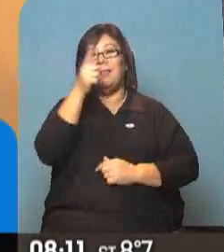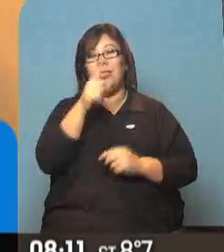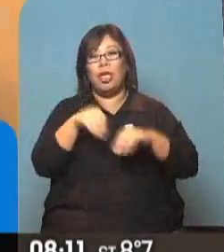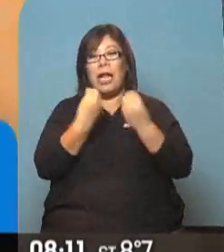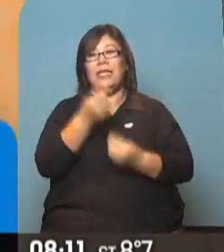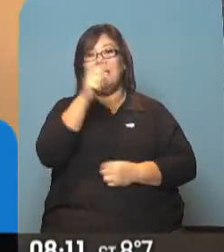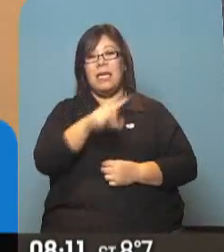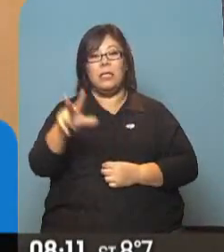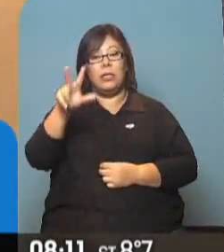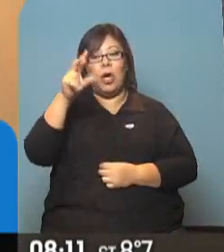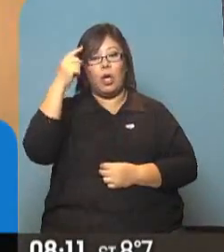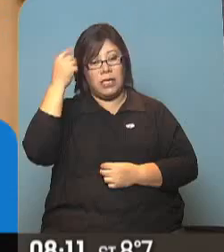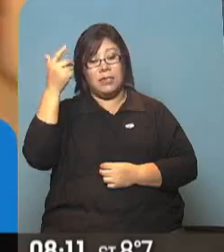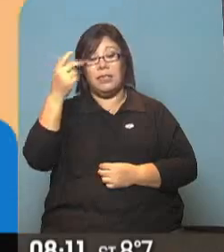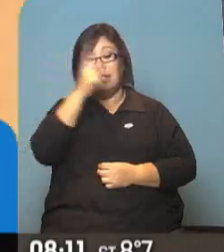de protesta.